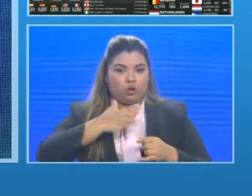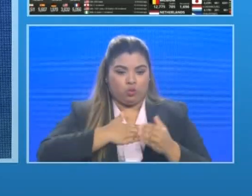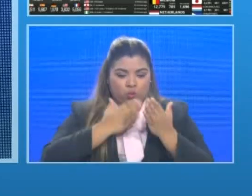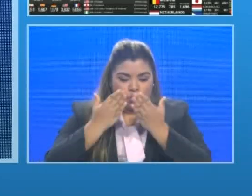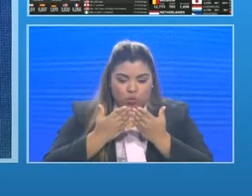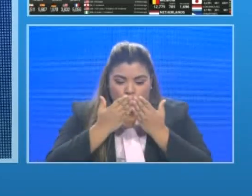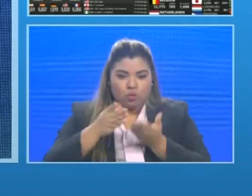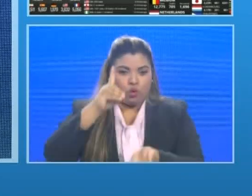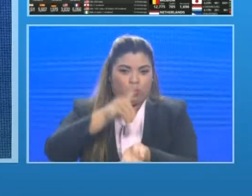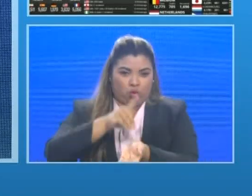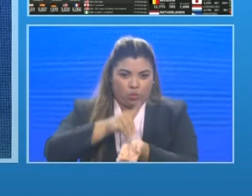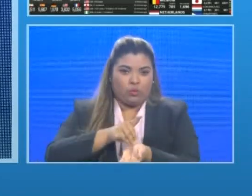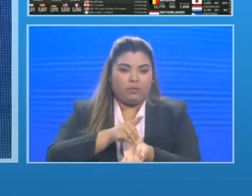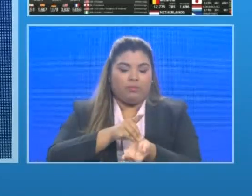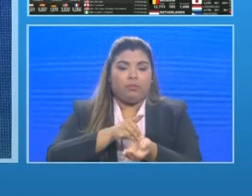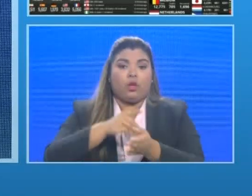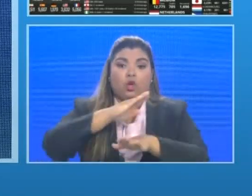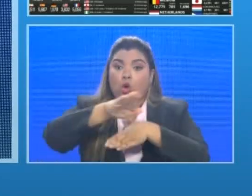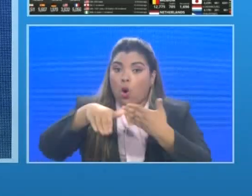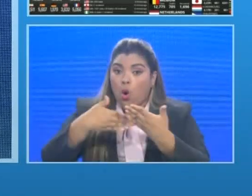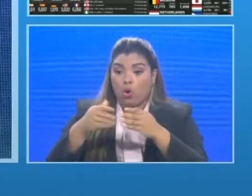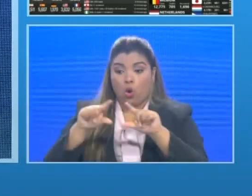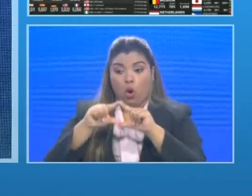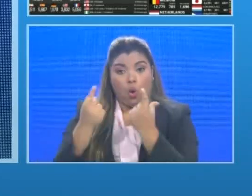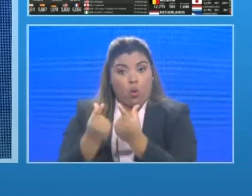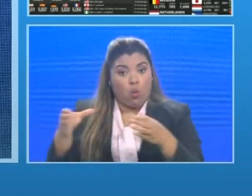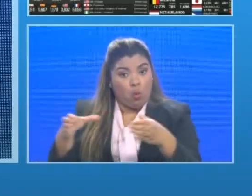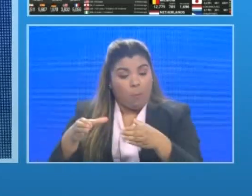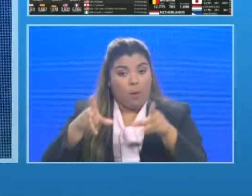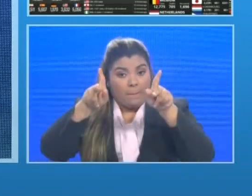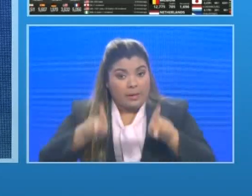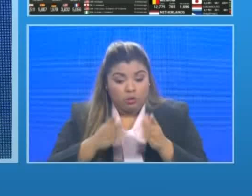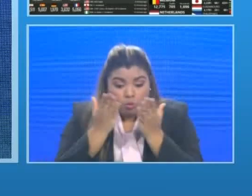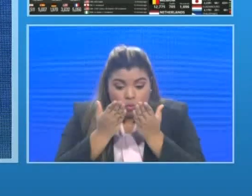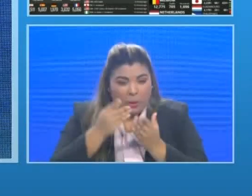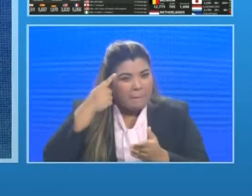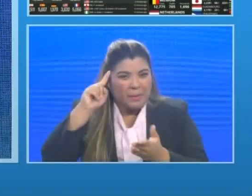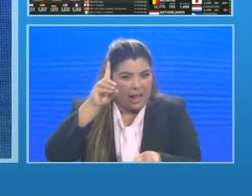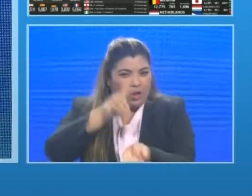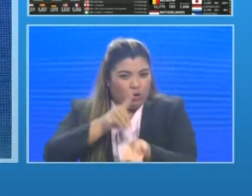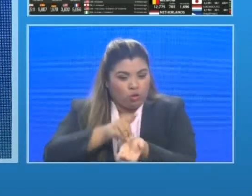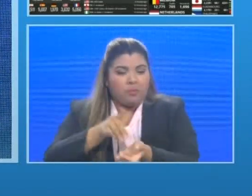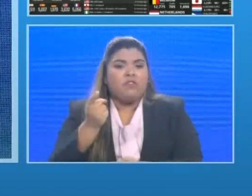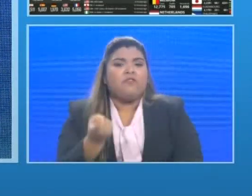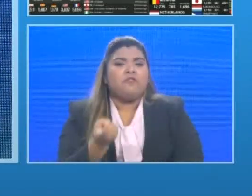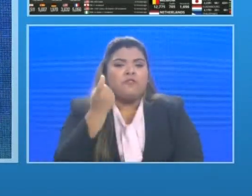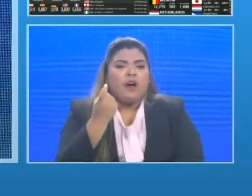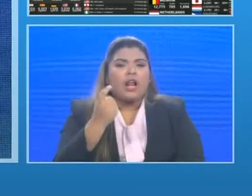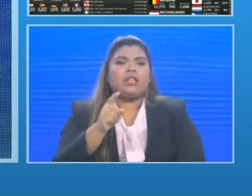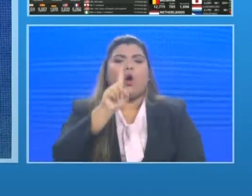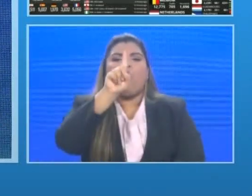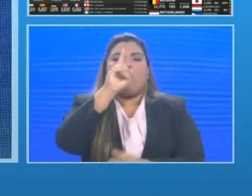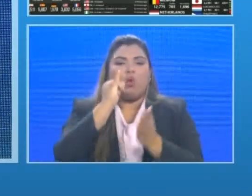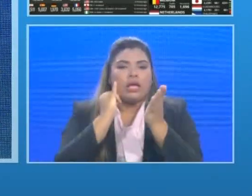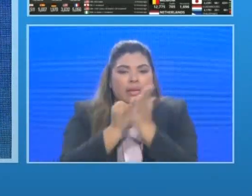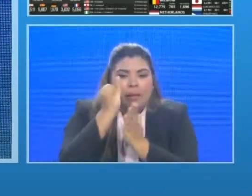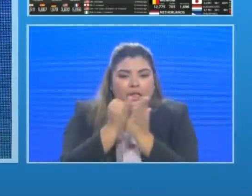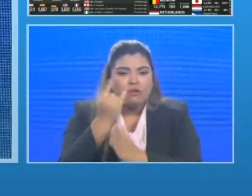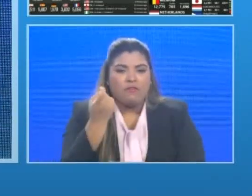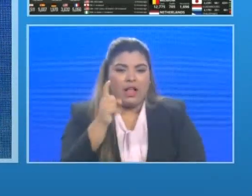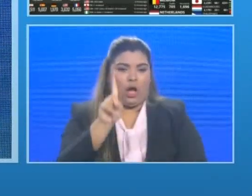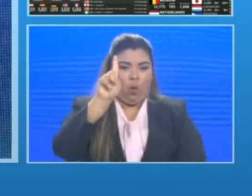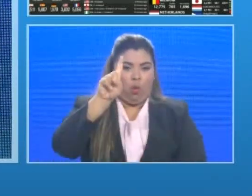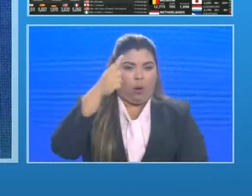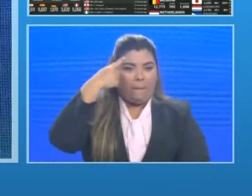preparación. Todos estos profesionales han terminado su formación y solamente le falta una investigación